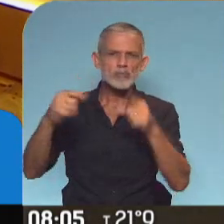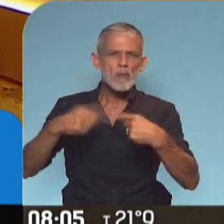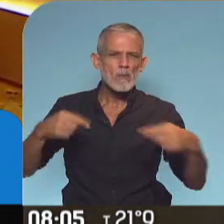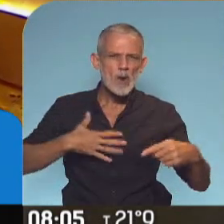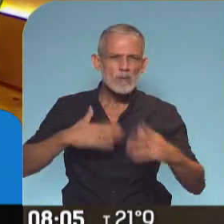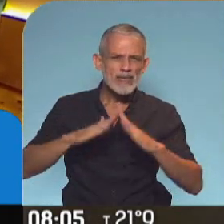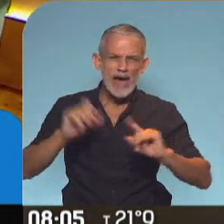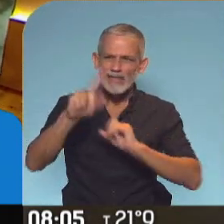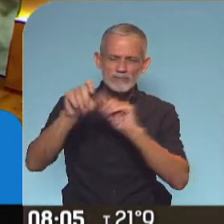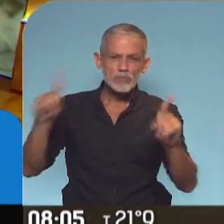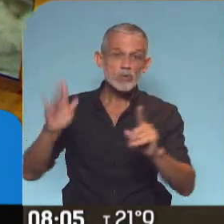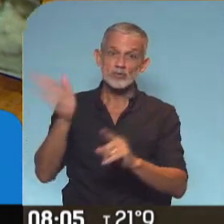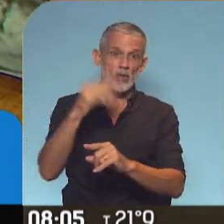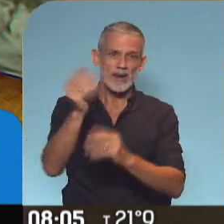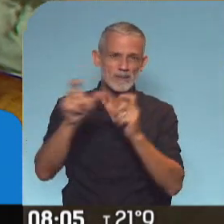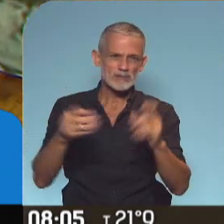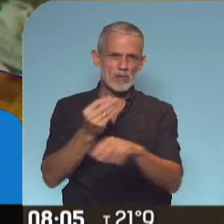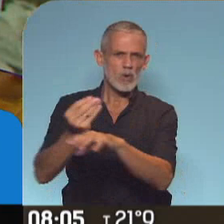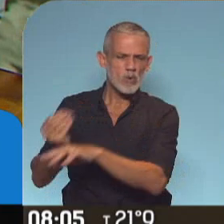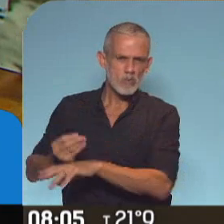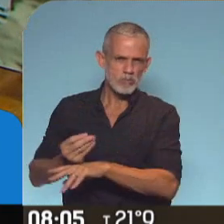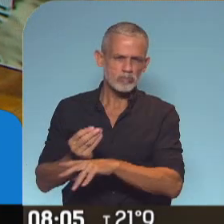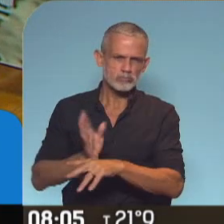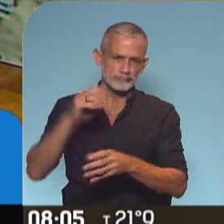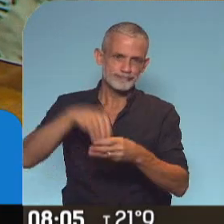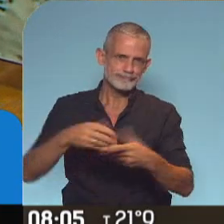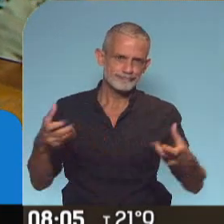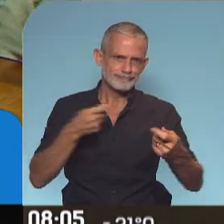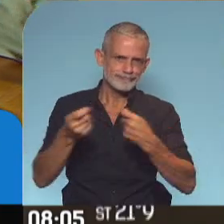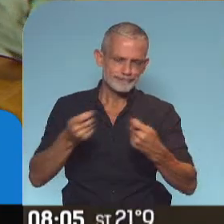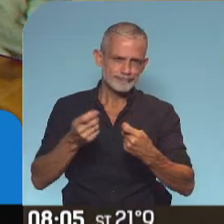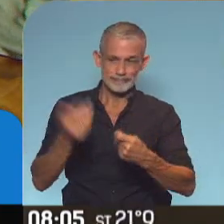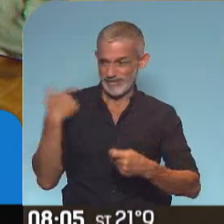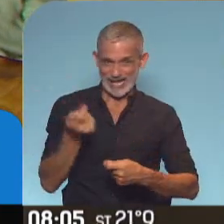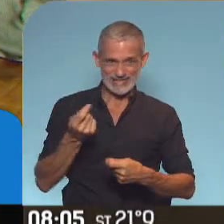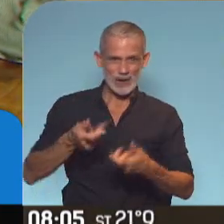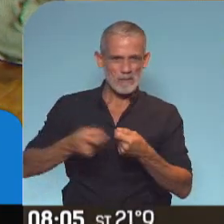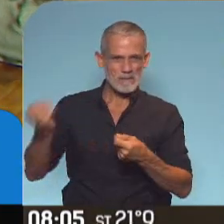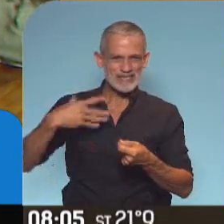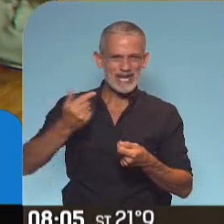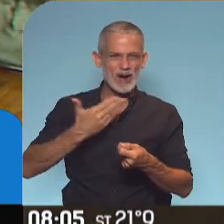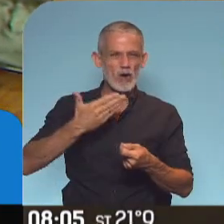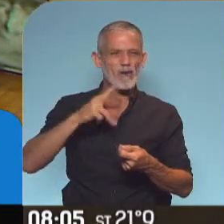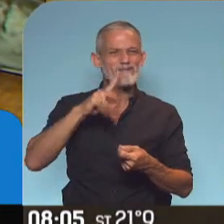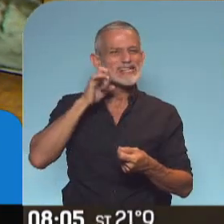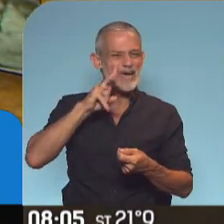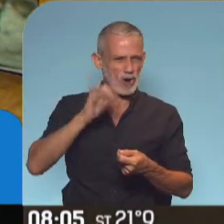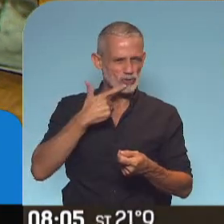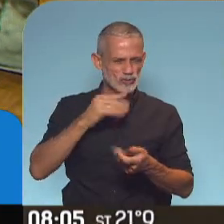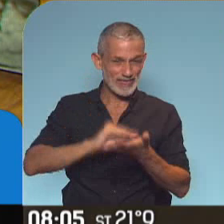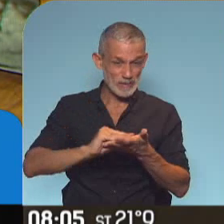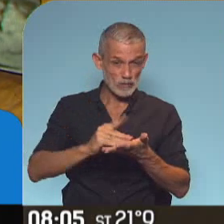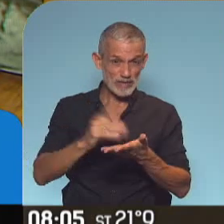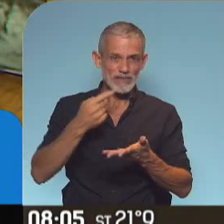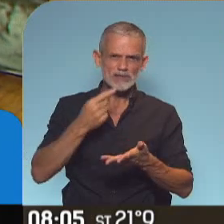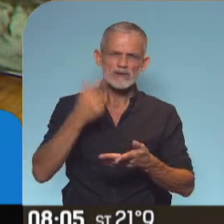los funcionarios que han intervenido en estos procesos. Porque precisamente hoy, hace un rato, recibí un mensaje de Fernanda Vallejos diciéndome,